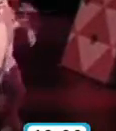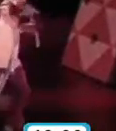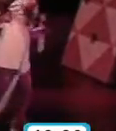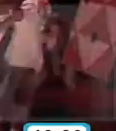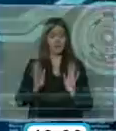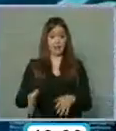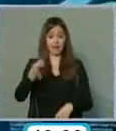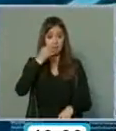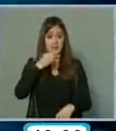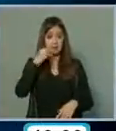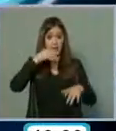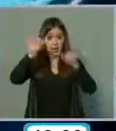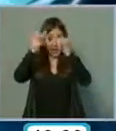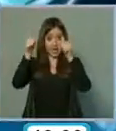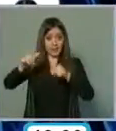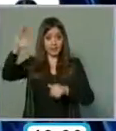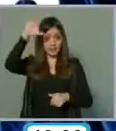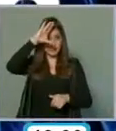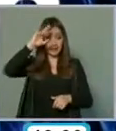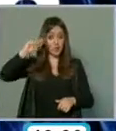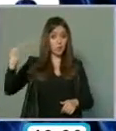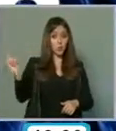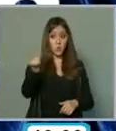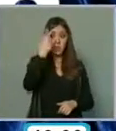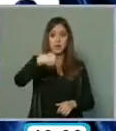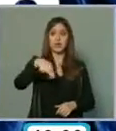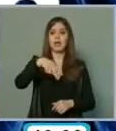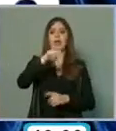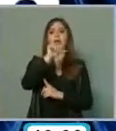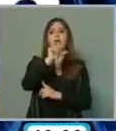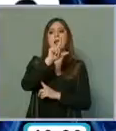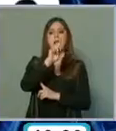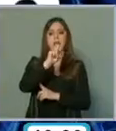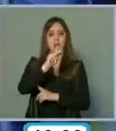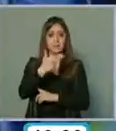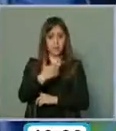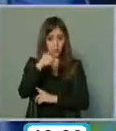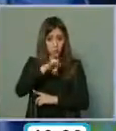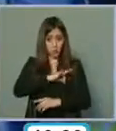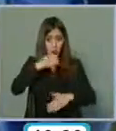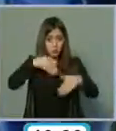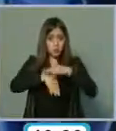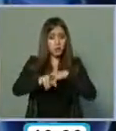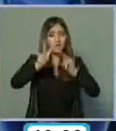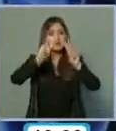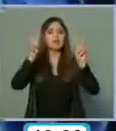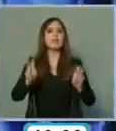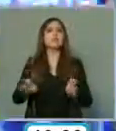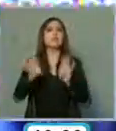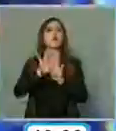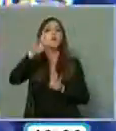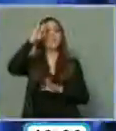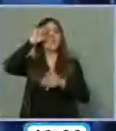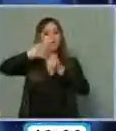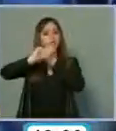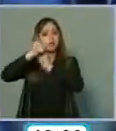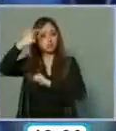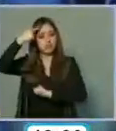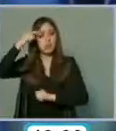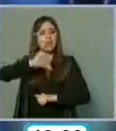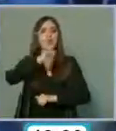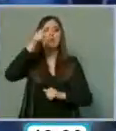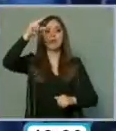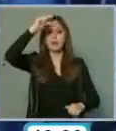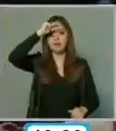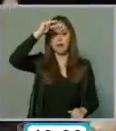El Festival de Arte y Ciencia de la UNAM, el ALEF, y aún puedes disfrutar de él. Temas como los poderes cognitivos, los límites de la